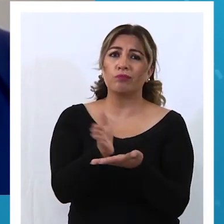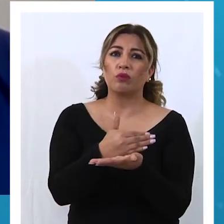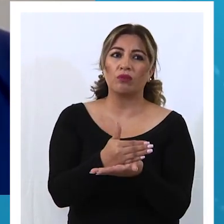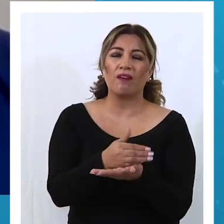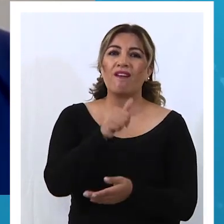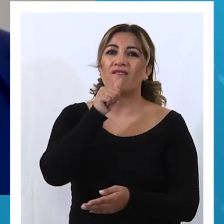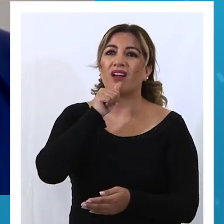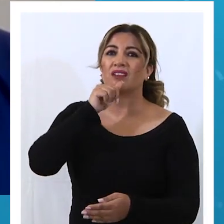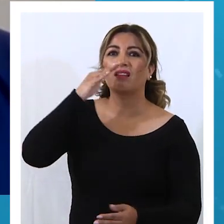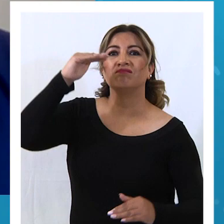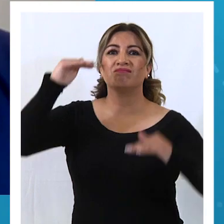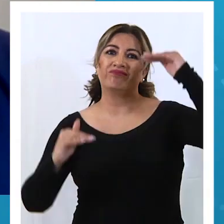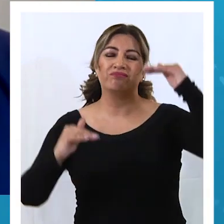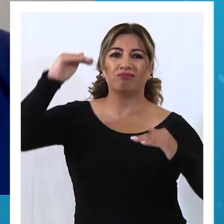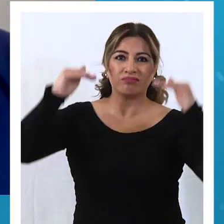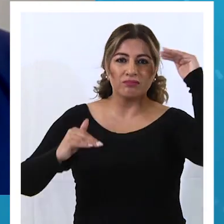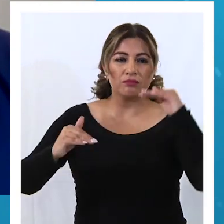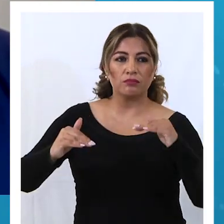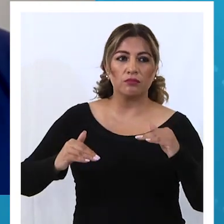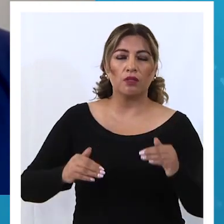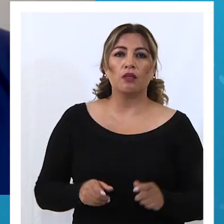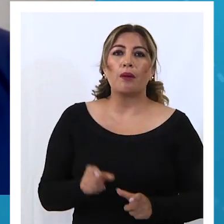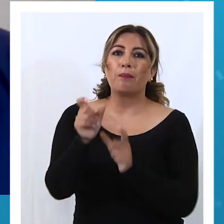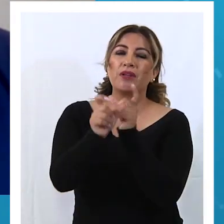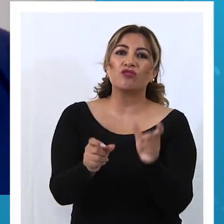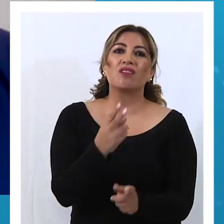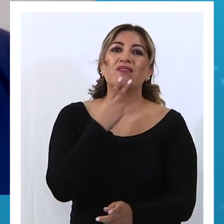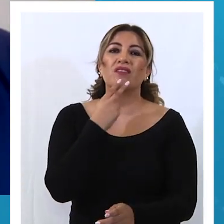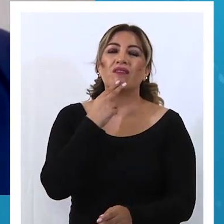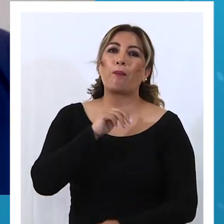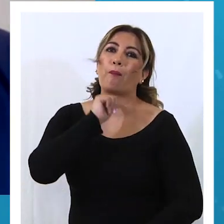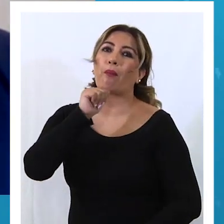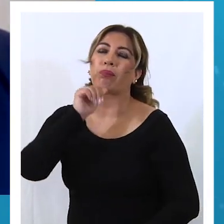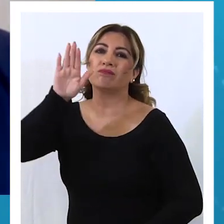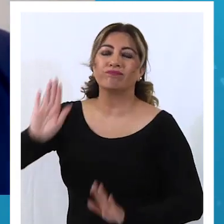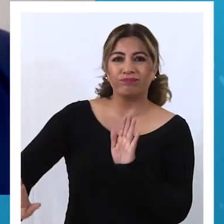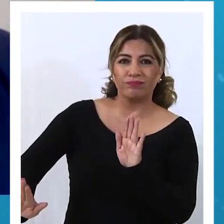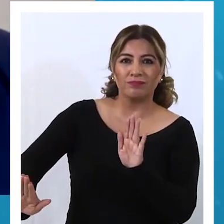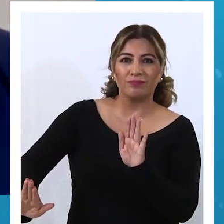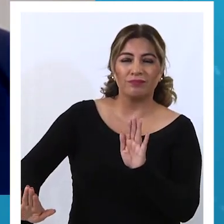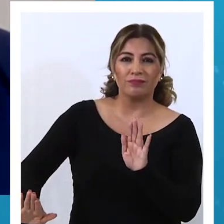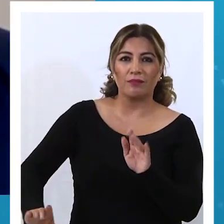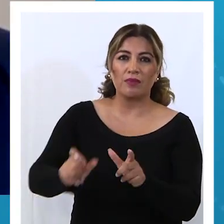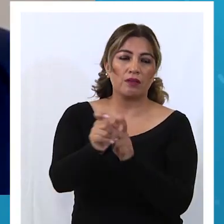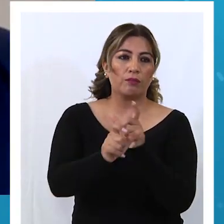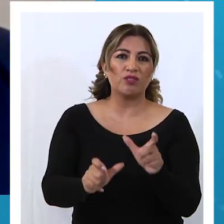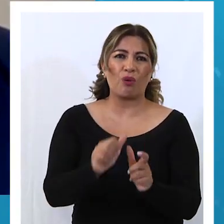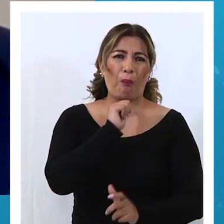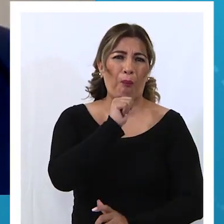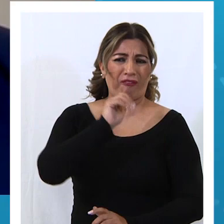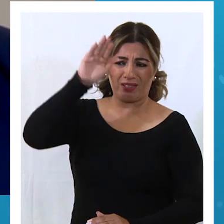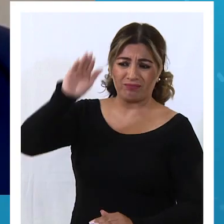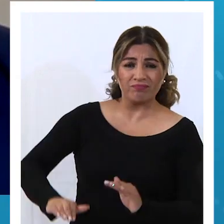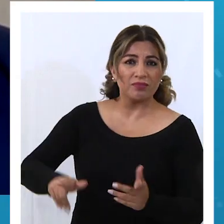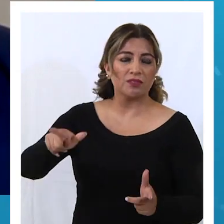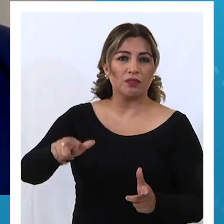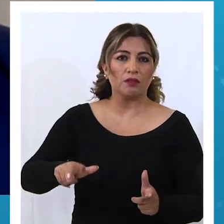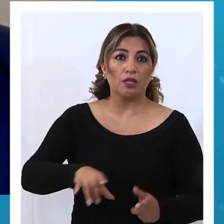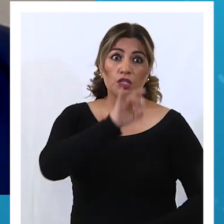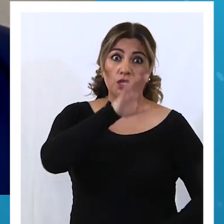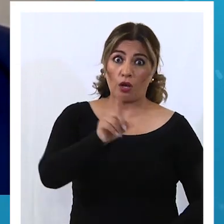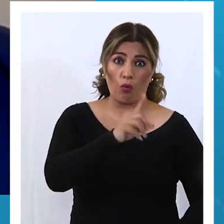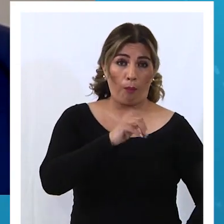mucha inequidad. Entonces hay mucha gente que sigue viviendo al margen, marginalizada. Hay mucha gente muy pobre en Chile, aunque el país